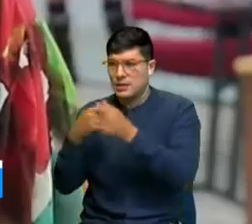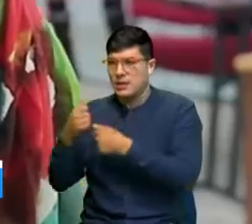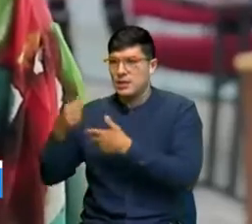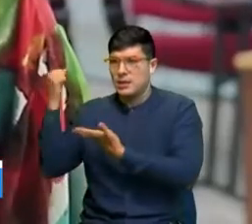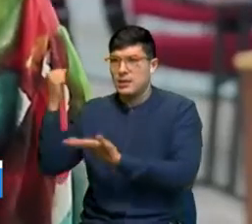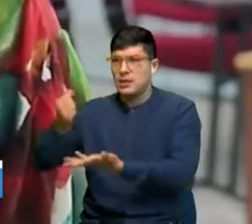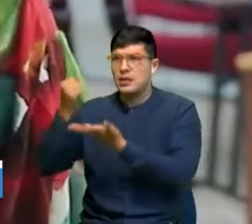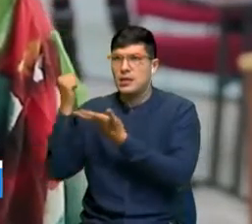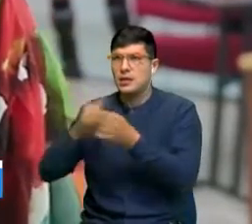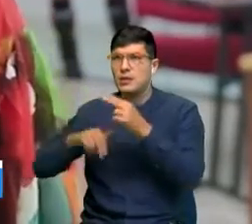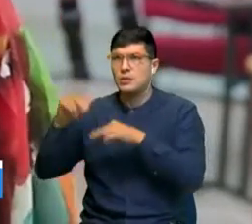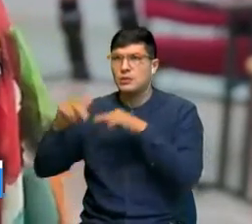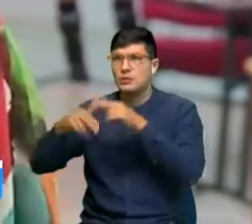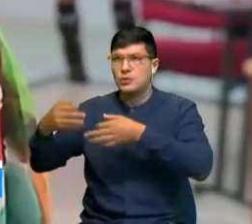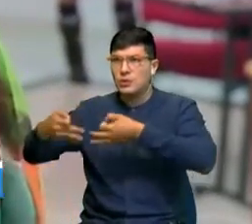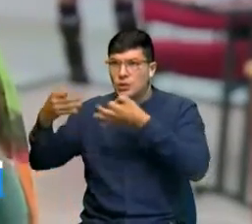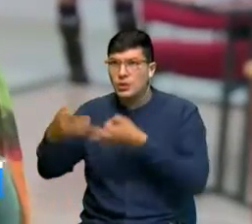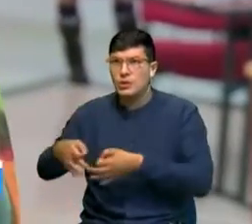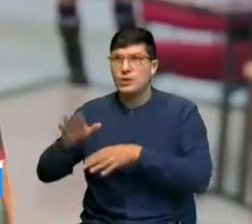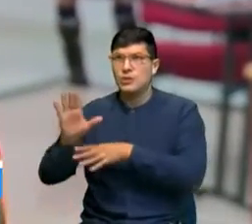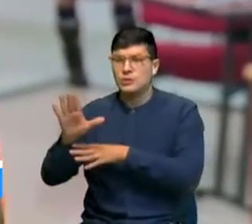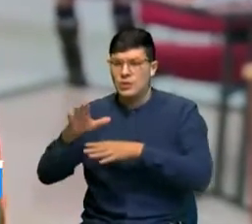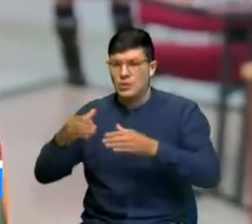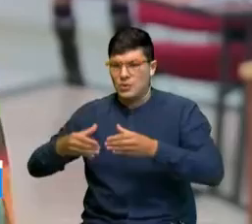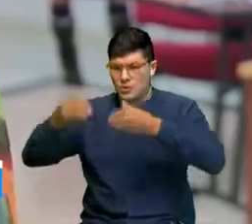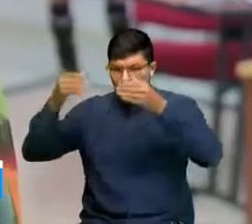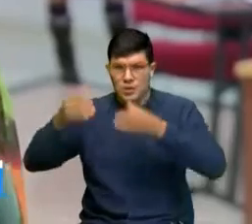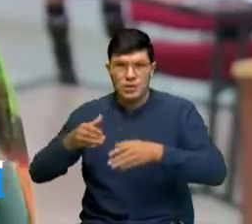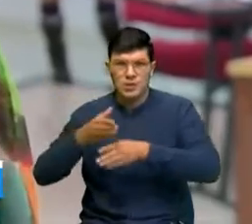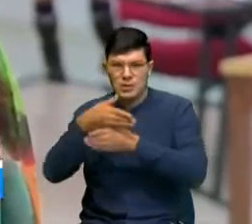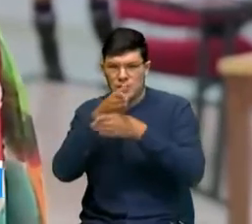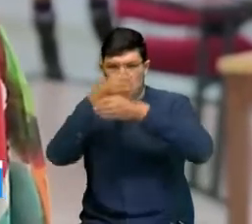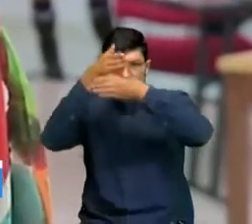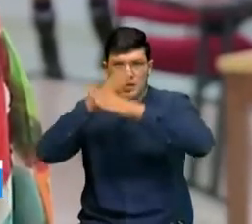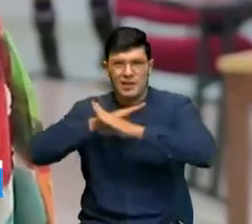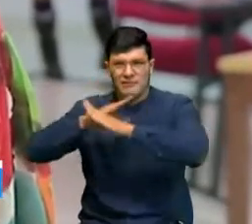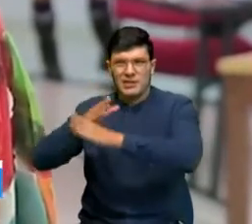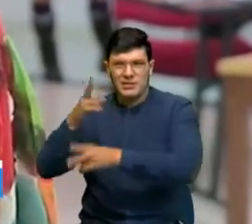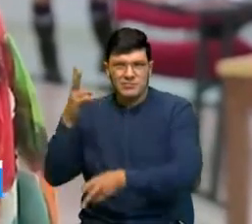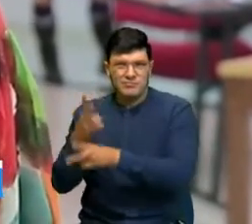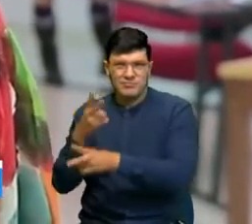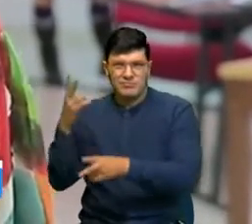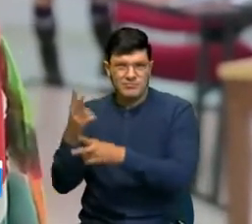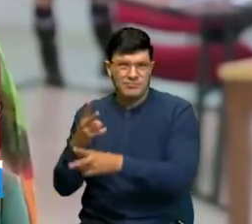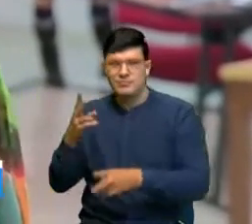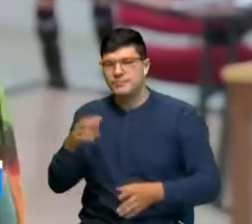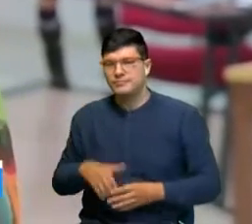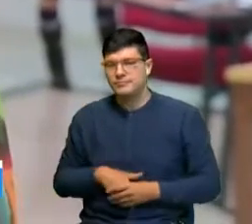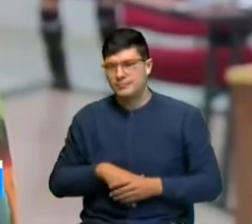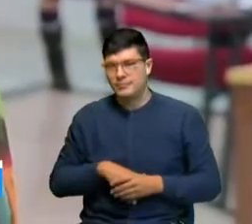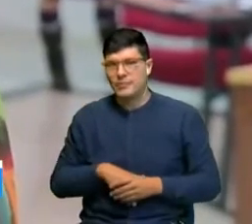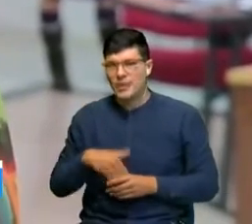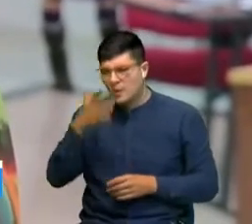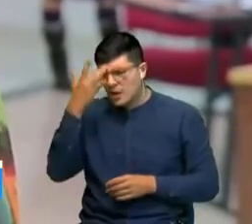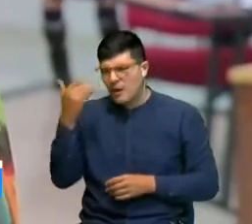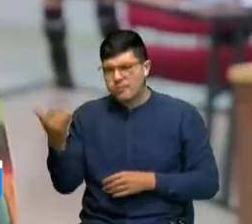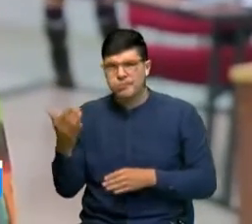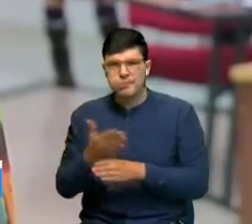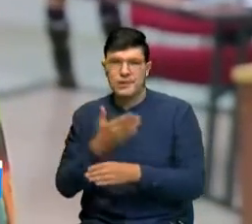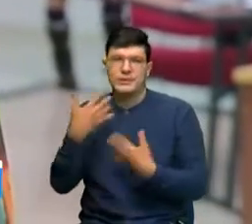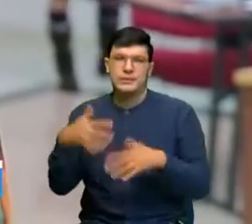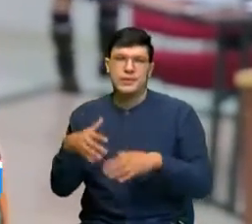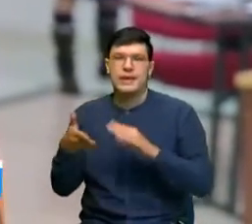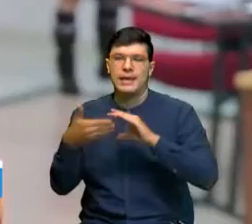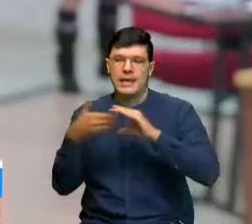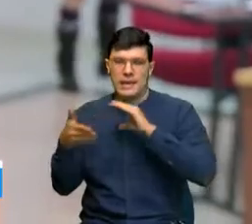invertidos en obras de mitigación, en unos muros de contención, dada la problemática que se está presentando como consecuencia de las